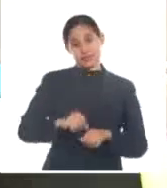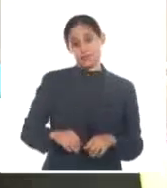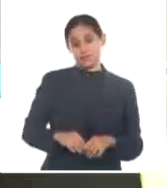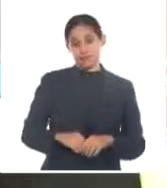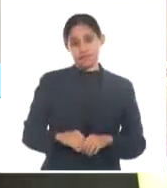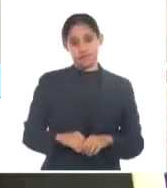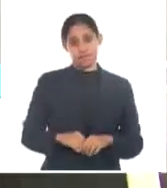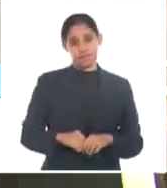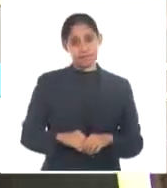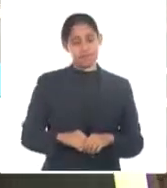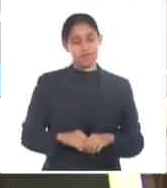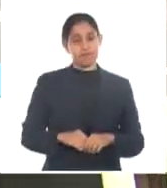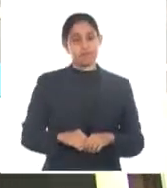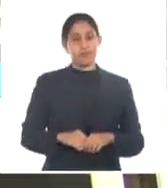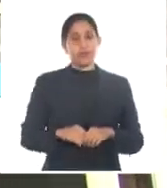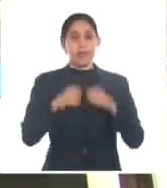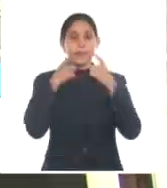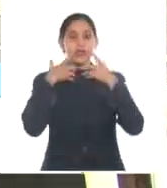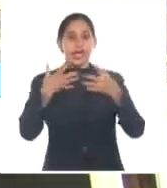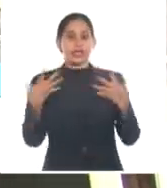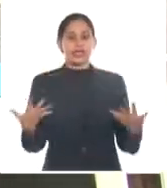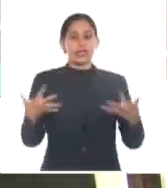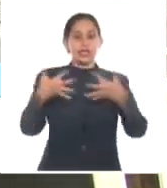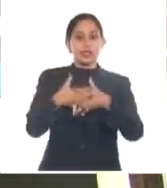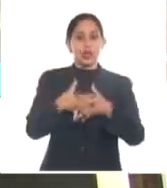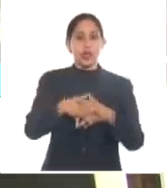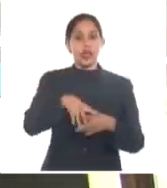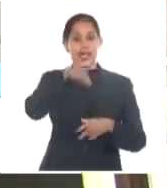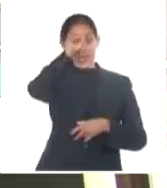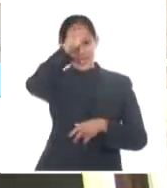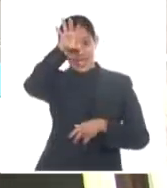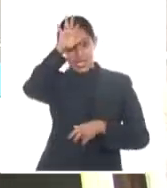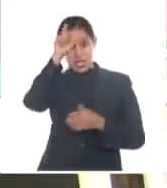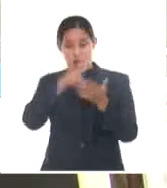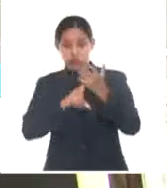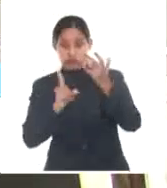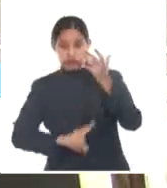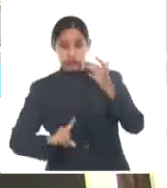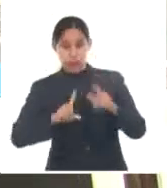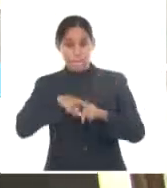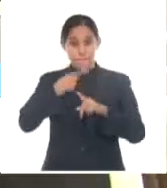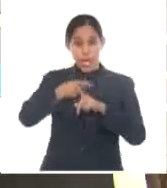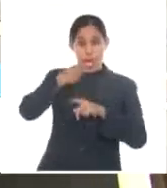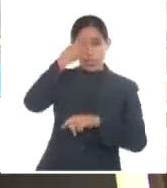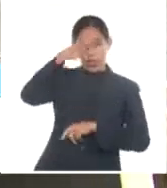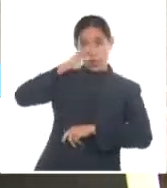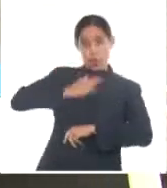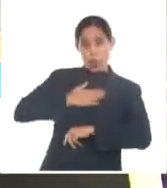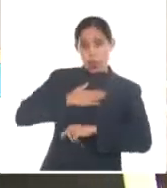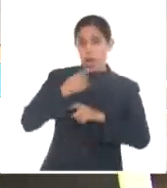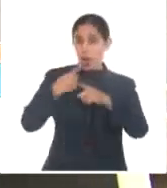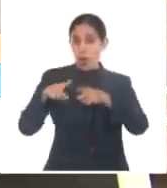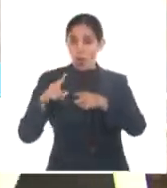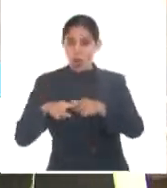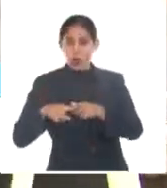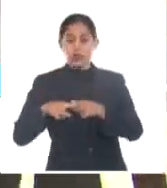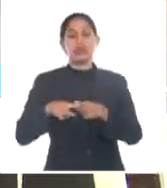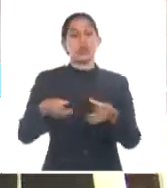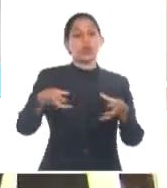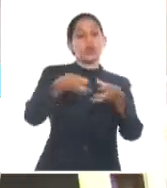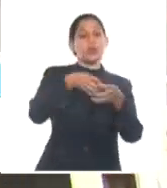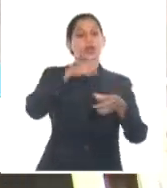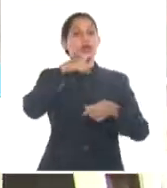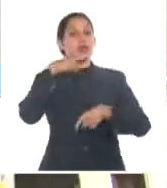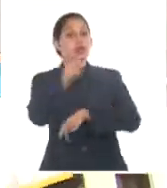Como parte de la colaboración entre el Ministerio de Energía y Minas de la República de Cuba y el Ministerio de Energía de la Federación de Rusia, que